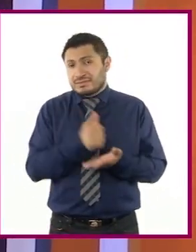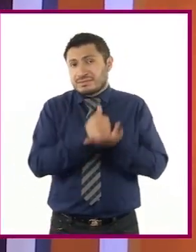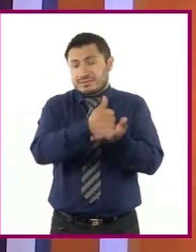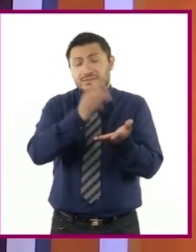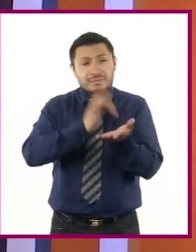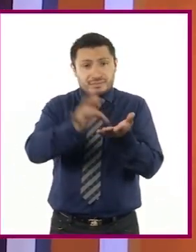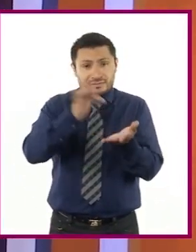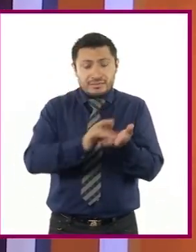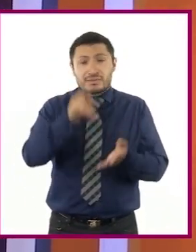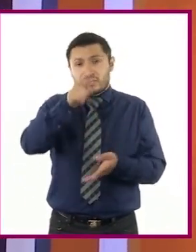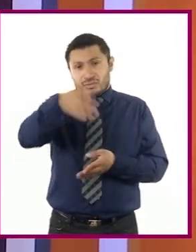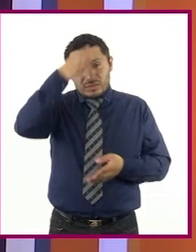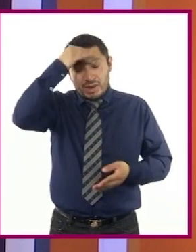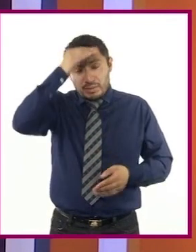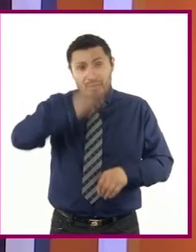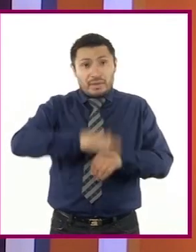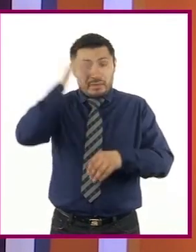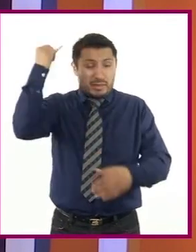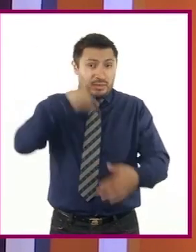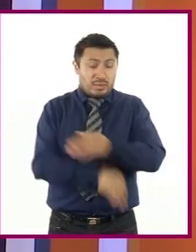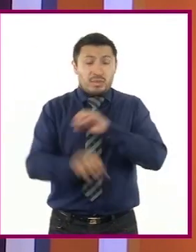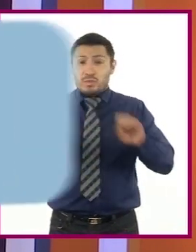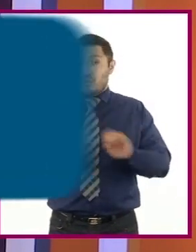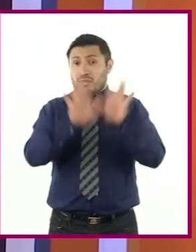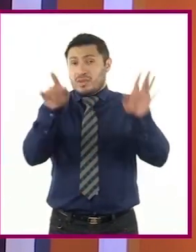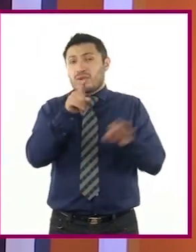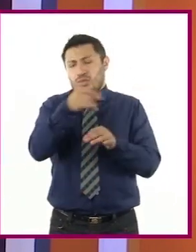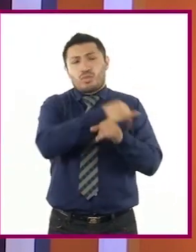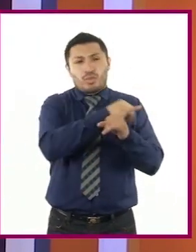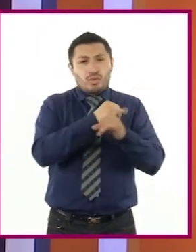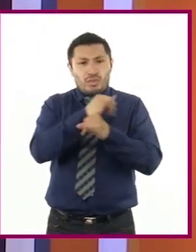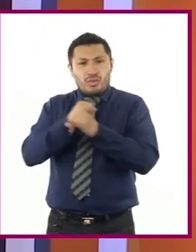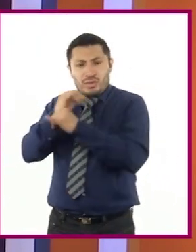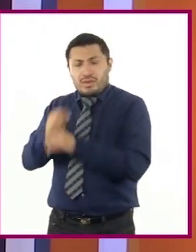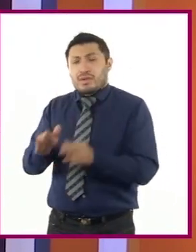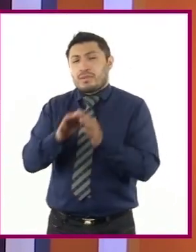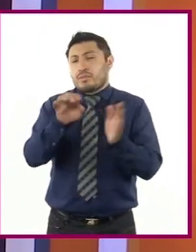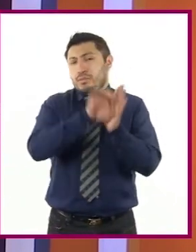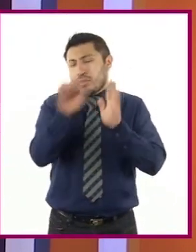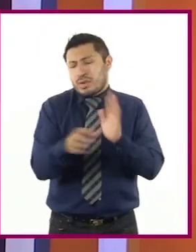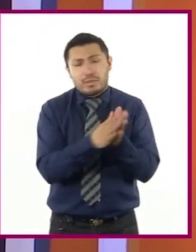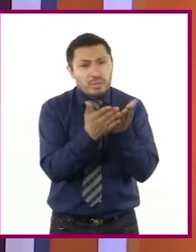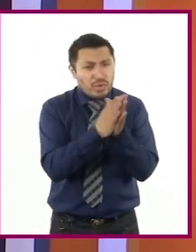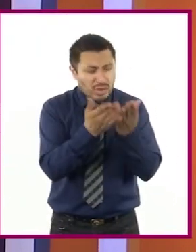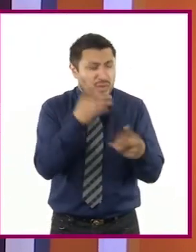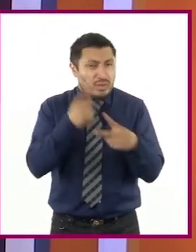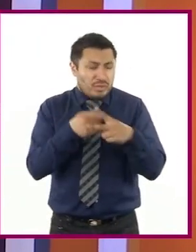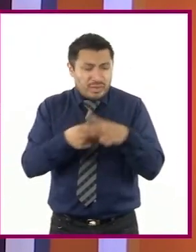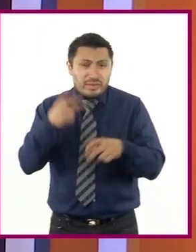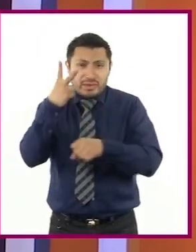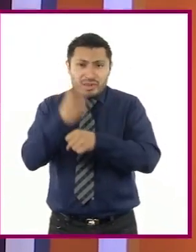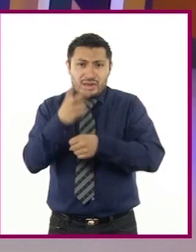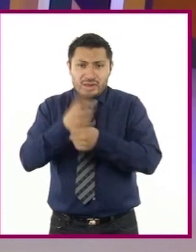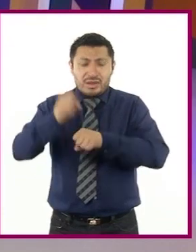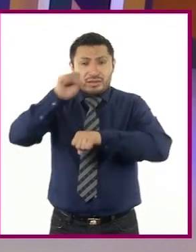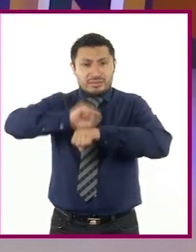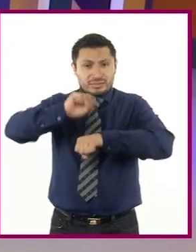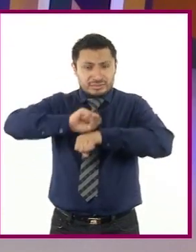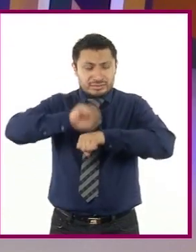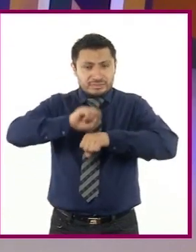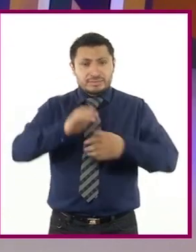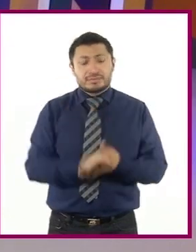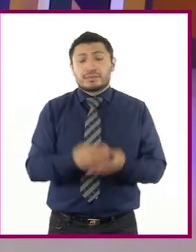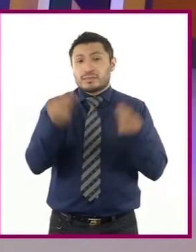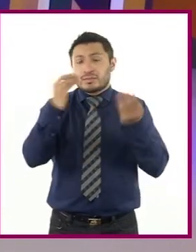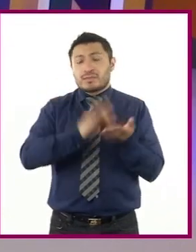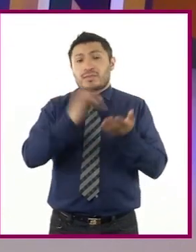y para complementar lo estudiado puede consultar otras fuentes, como su libro de texto de matemáticas de segundo grado.